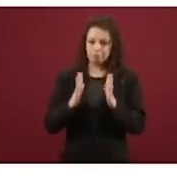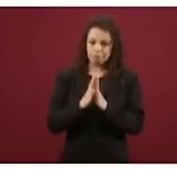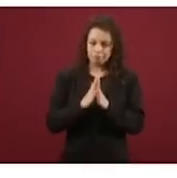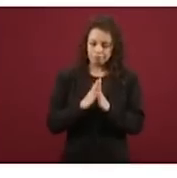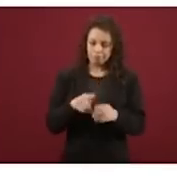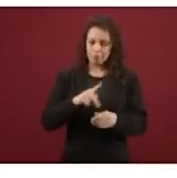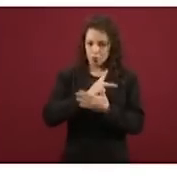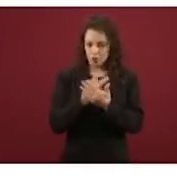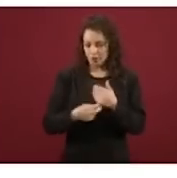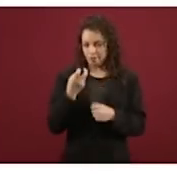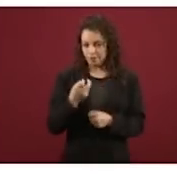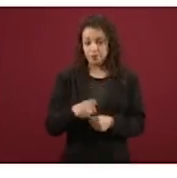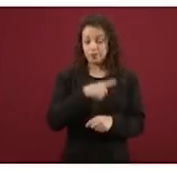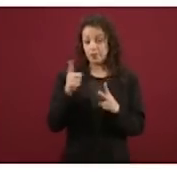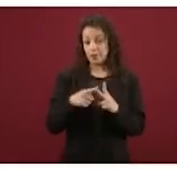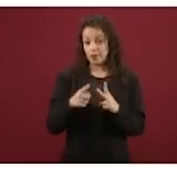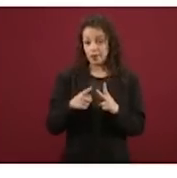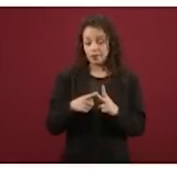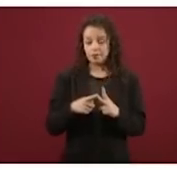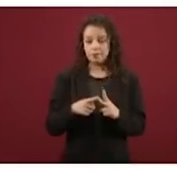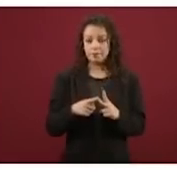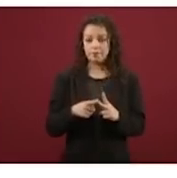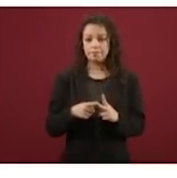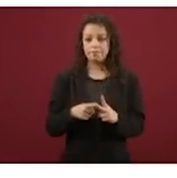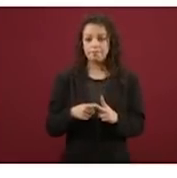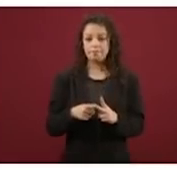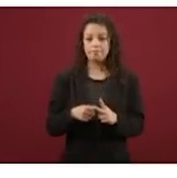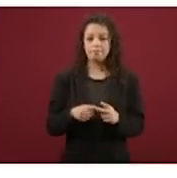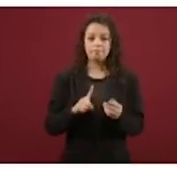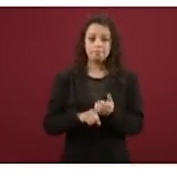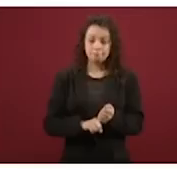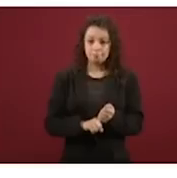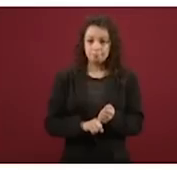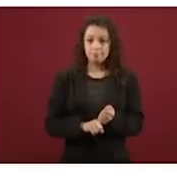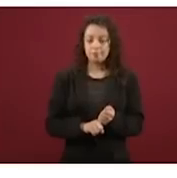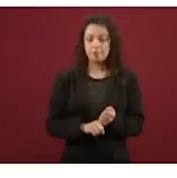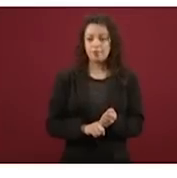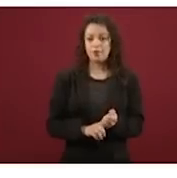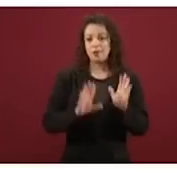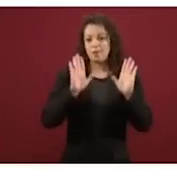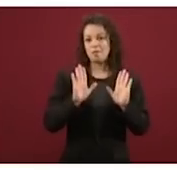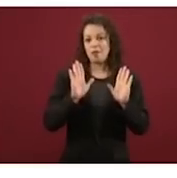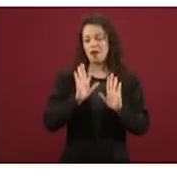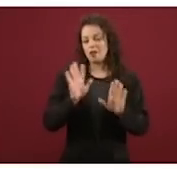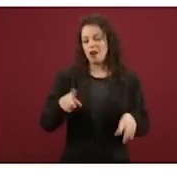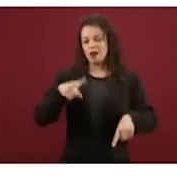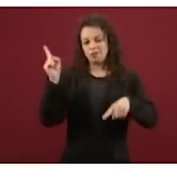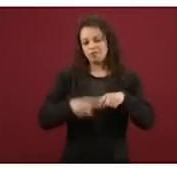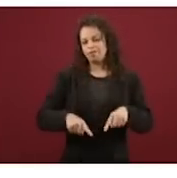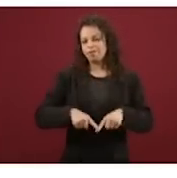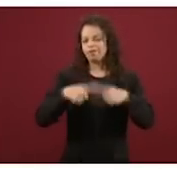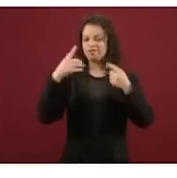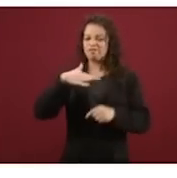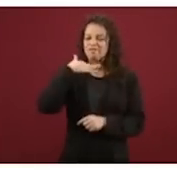con esto, pues realmente se le dice un adiós al intermediarismo, a la corrupción, ya